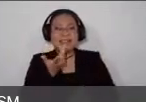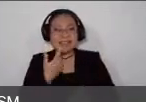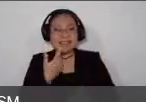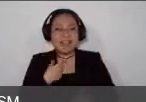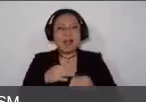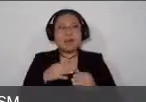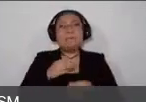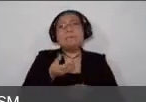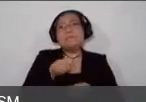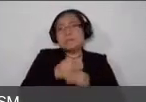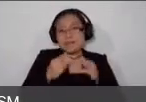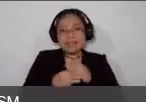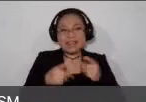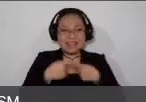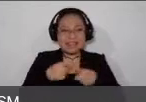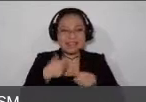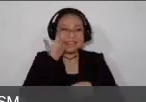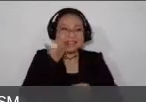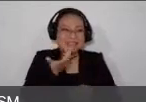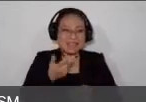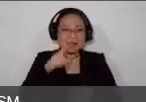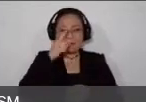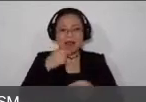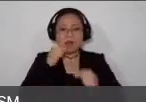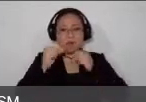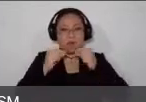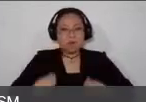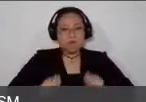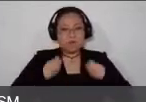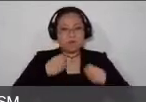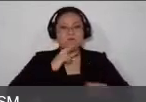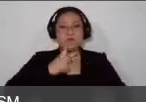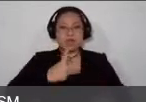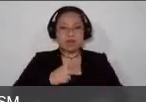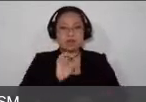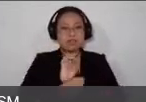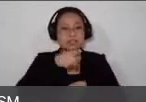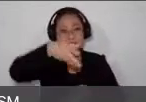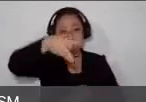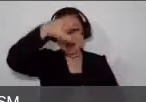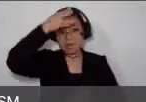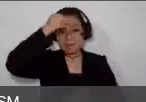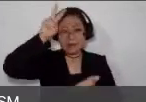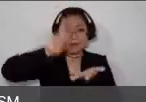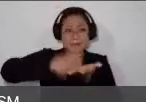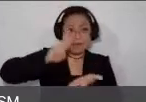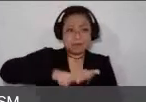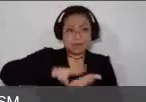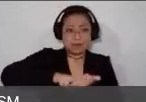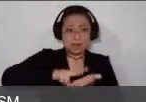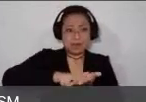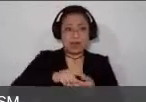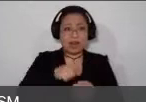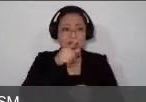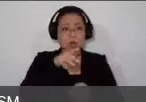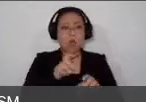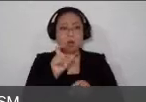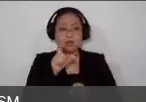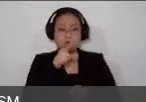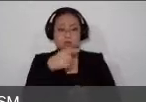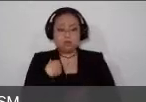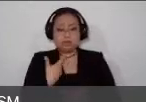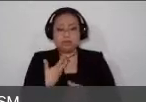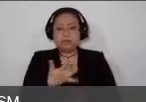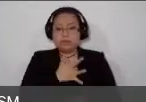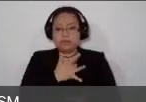te llevas y bueno pues aprendes a valorar todo con respecto a la muerte y ser